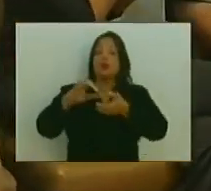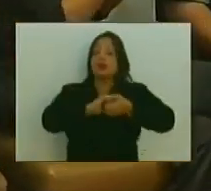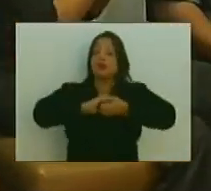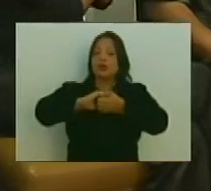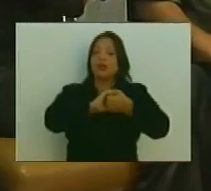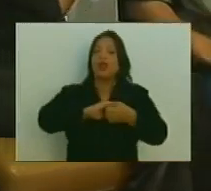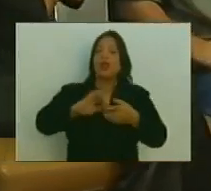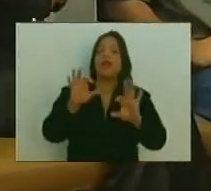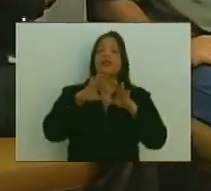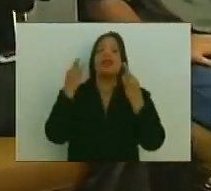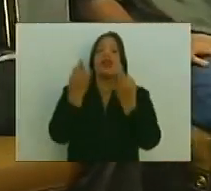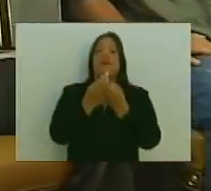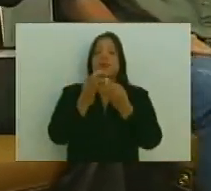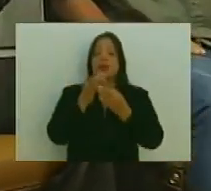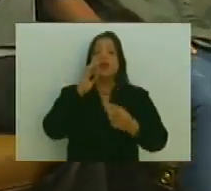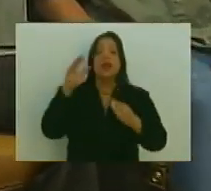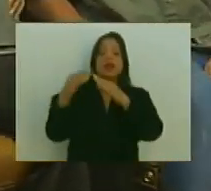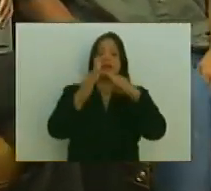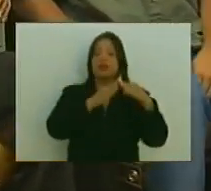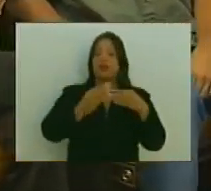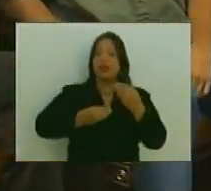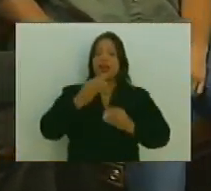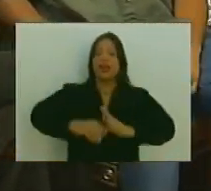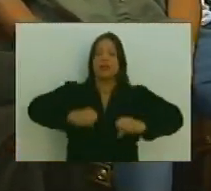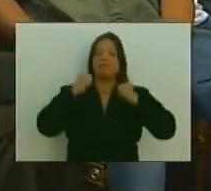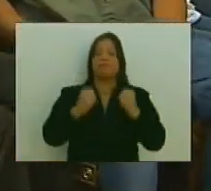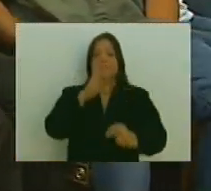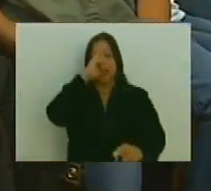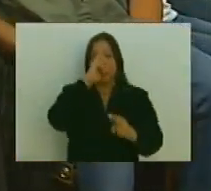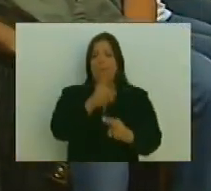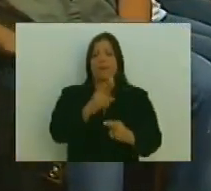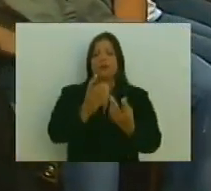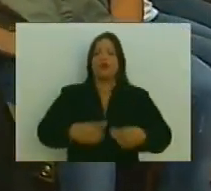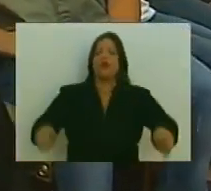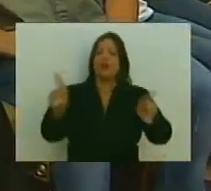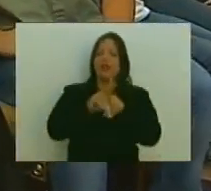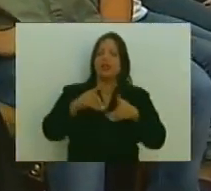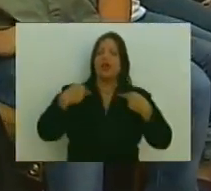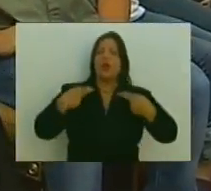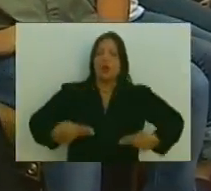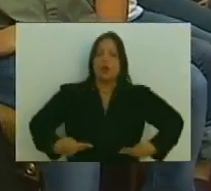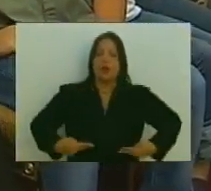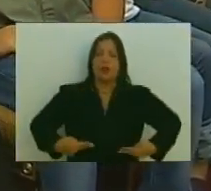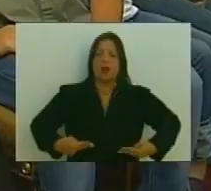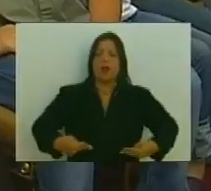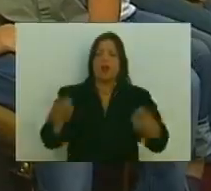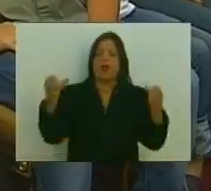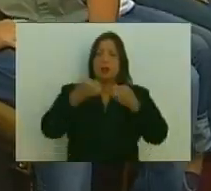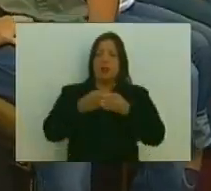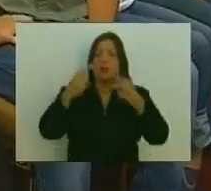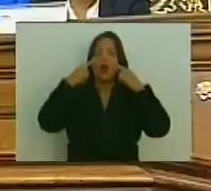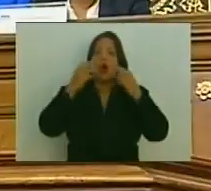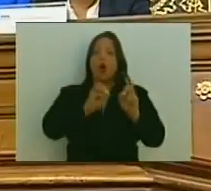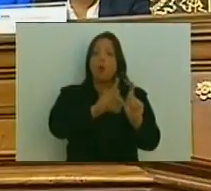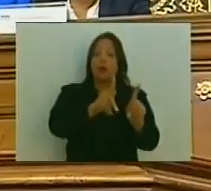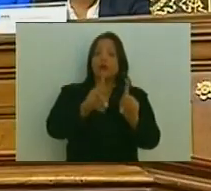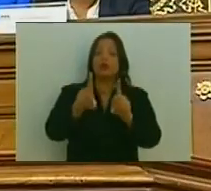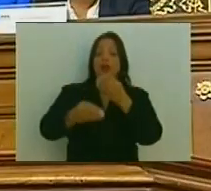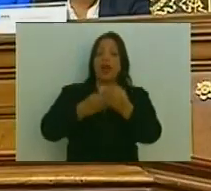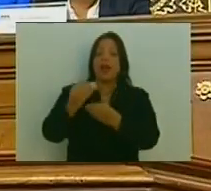de las familias y la sociedad, le garantizará el respeto a su dignidad humana, la equiparación de